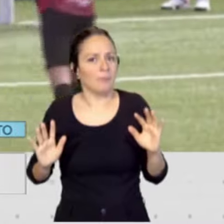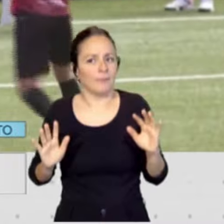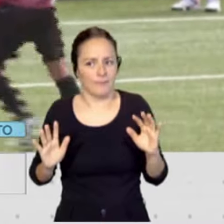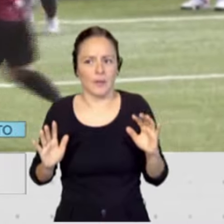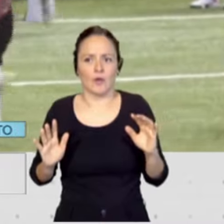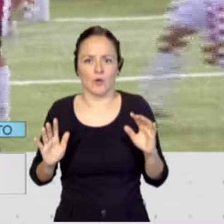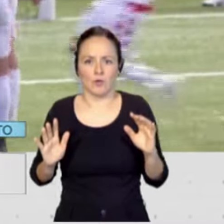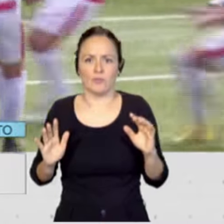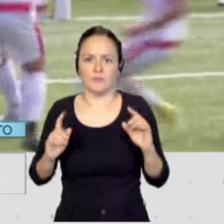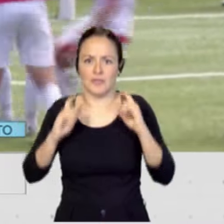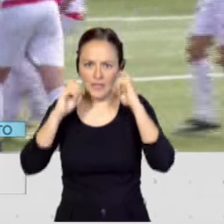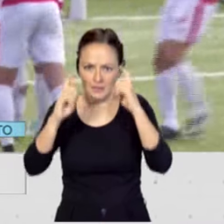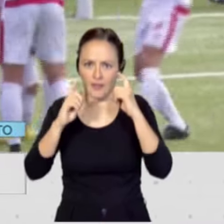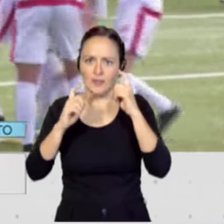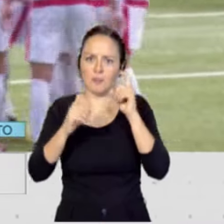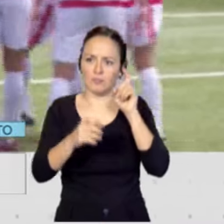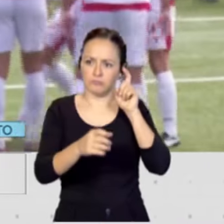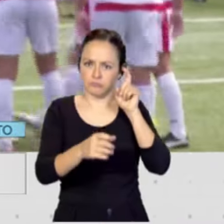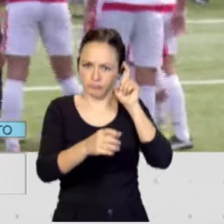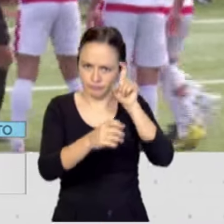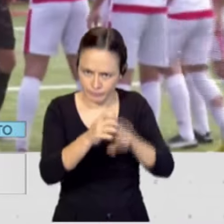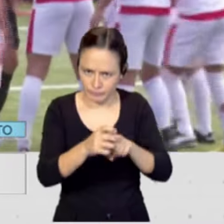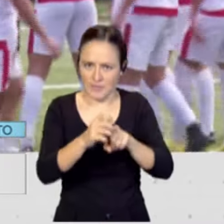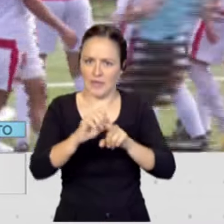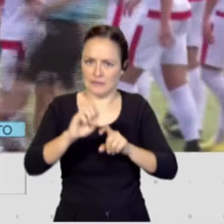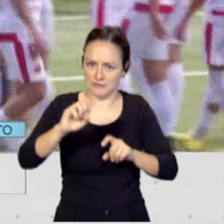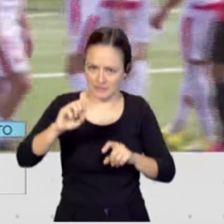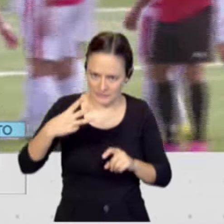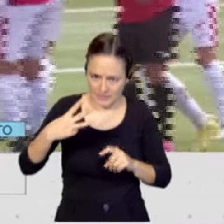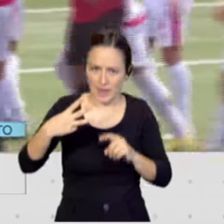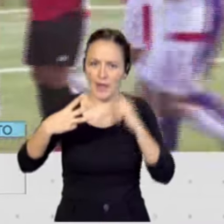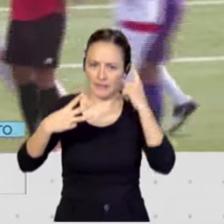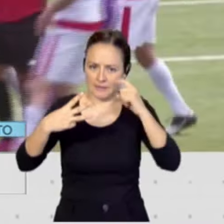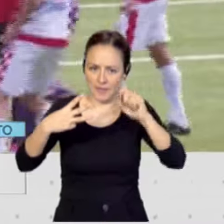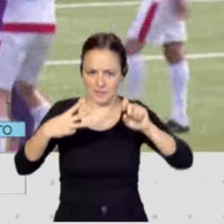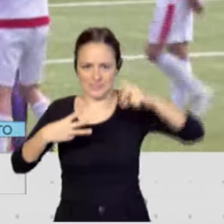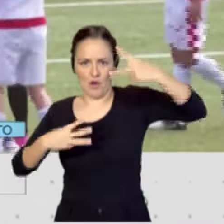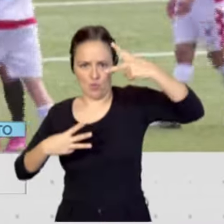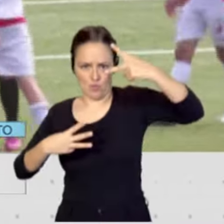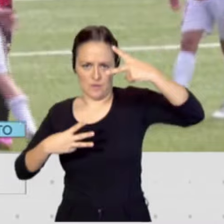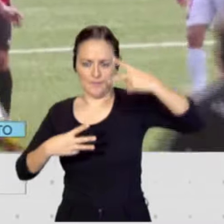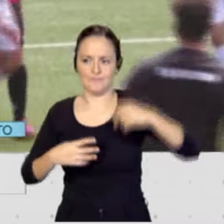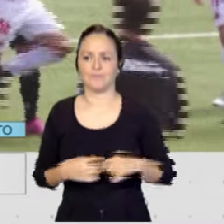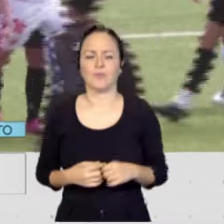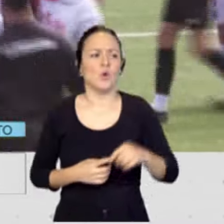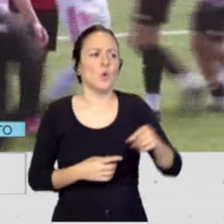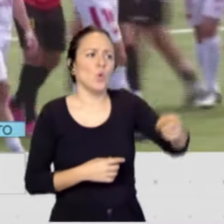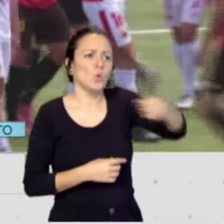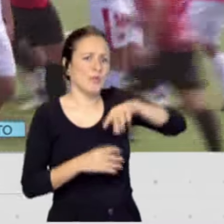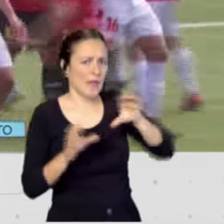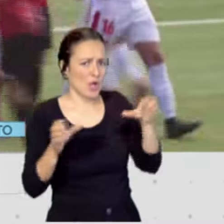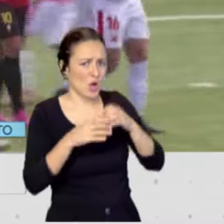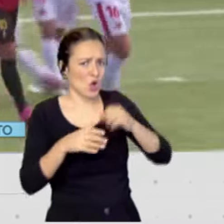estar estar ahí volver a a conseguir el el ascenso tienen pensado algún tipo de cambio dentro del propio Club en el vestuario hay